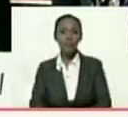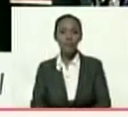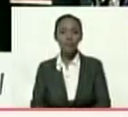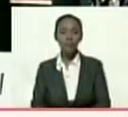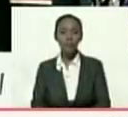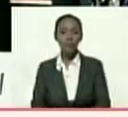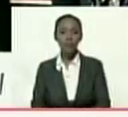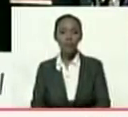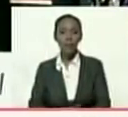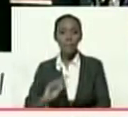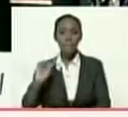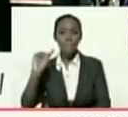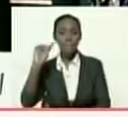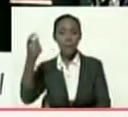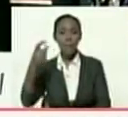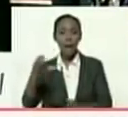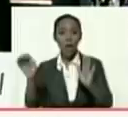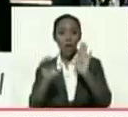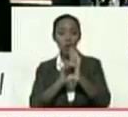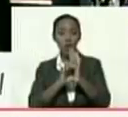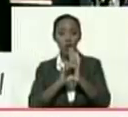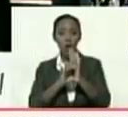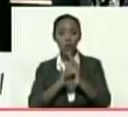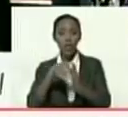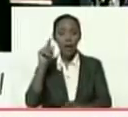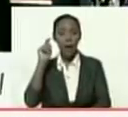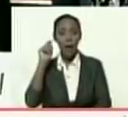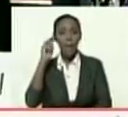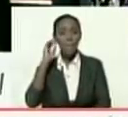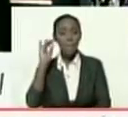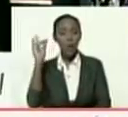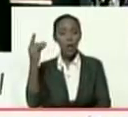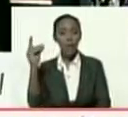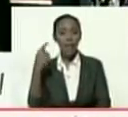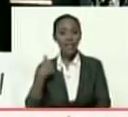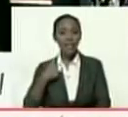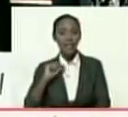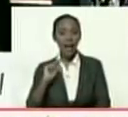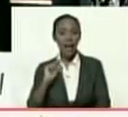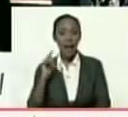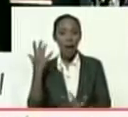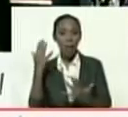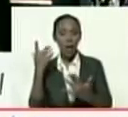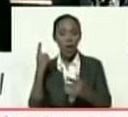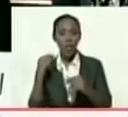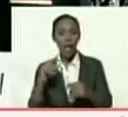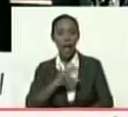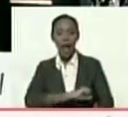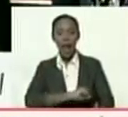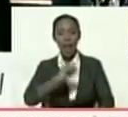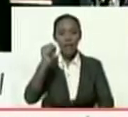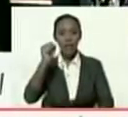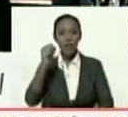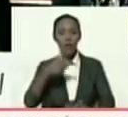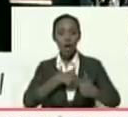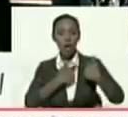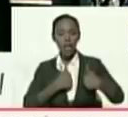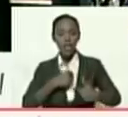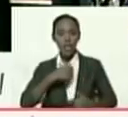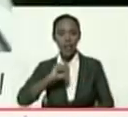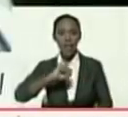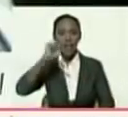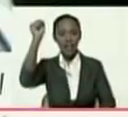primera constitución de Bolivia tiene la mano del libertador, la mano y el corazón del libertador.